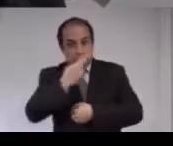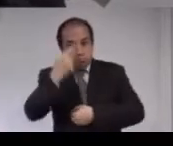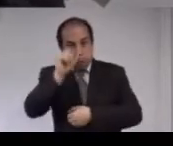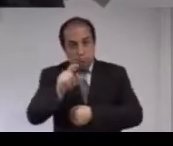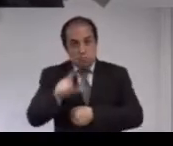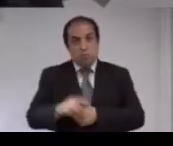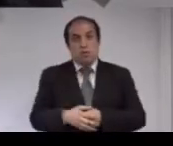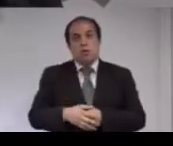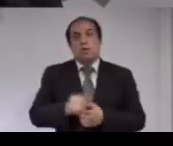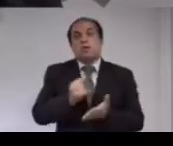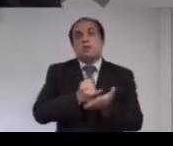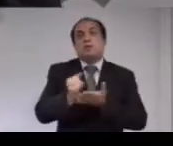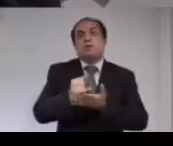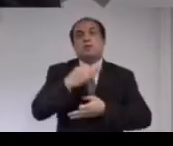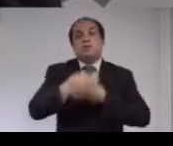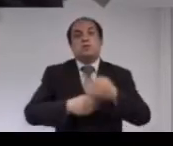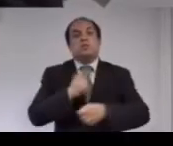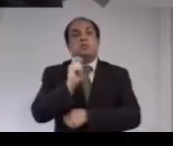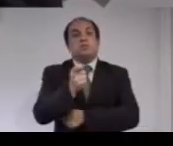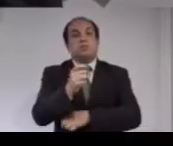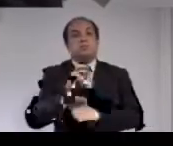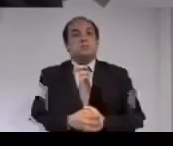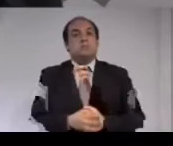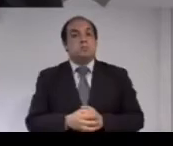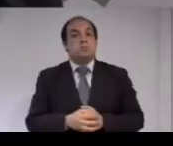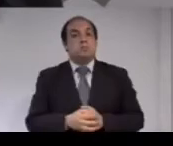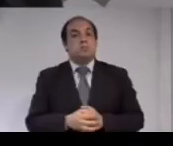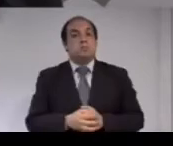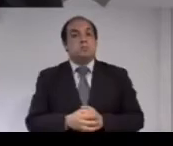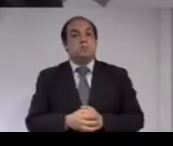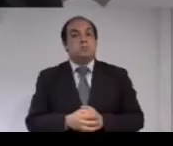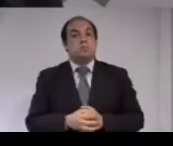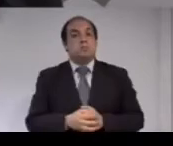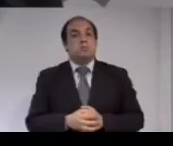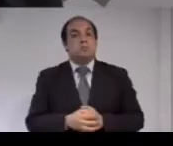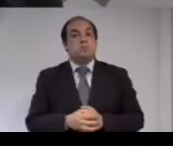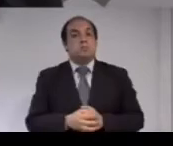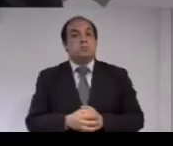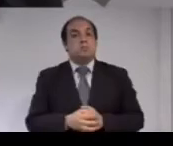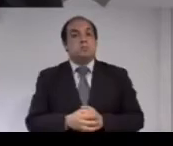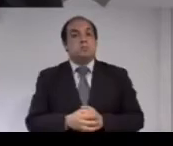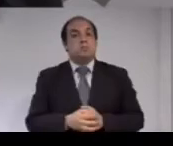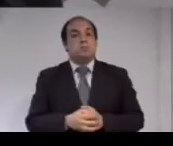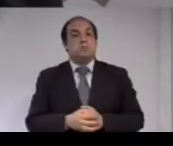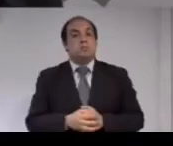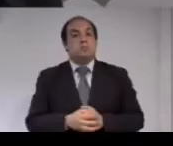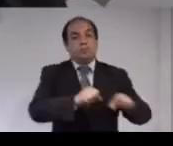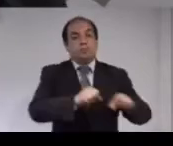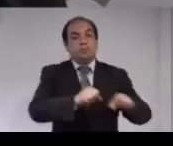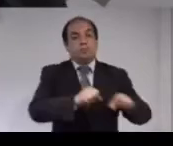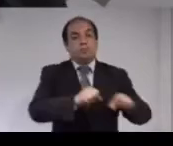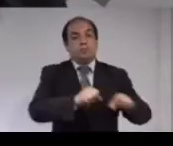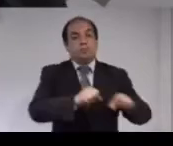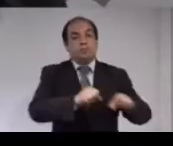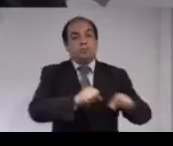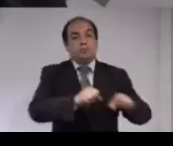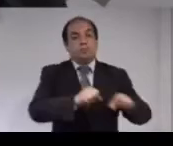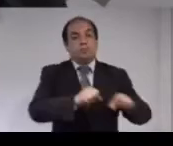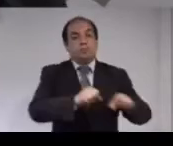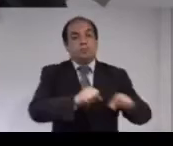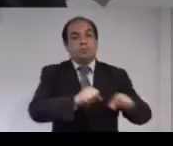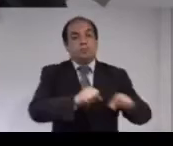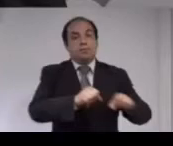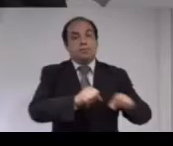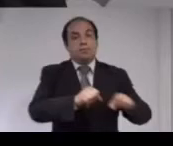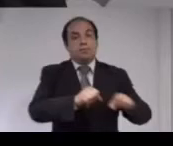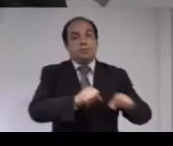determinar lo que sea conducente. En este caso, si se pueden girar o no órdenes de presentación o de aprehensión para quienes resulten responsables. Así que